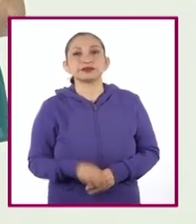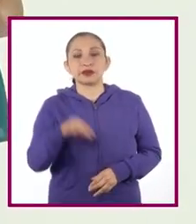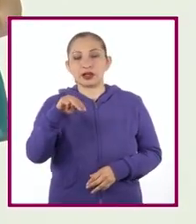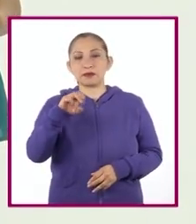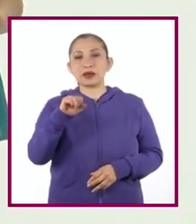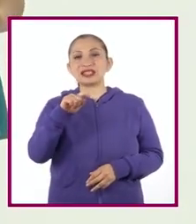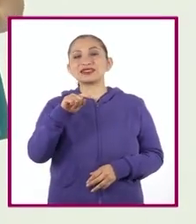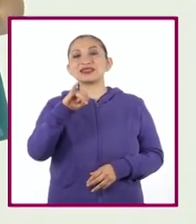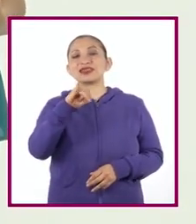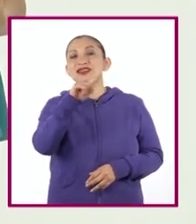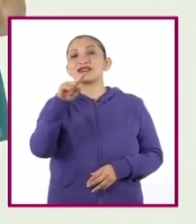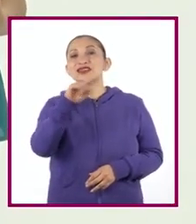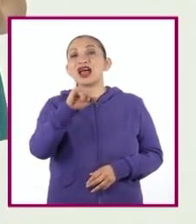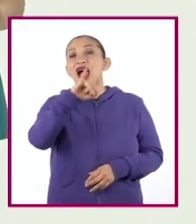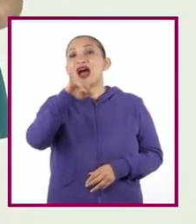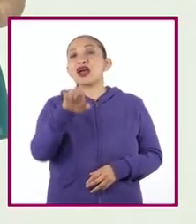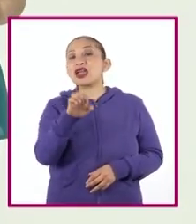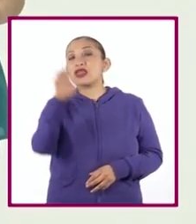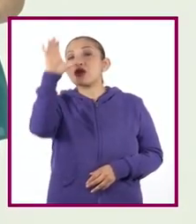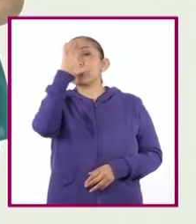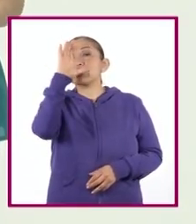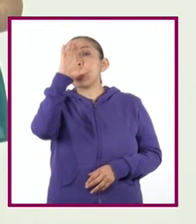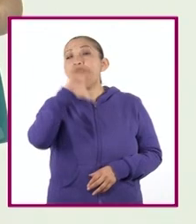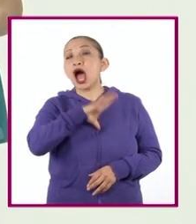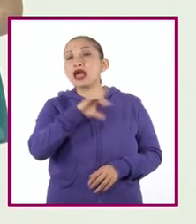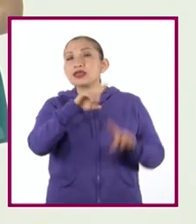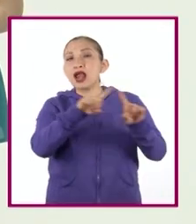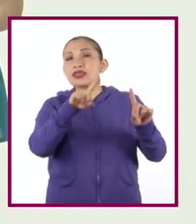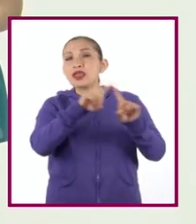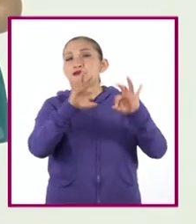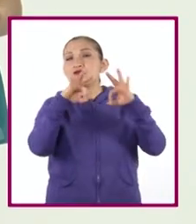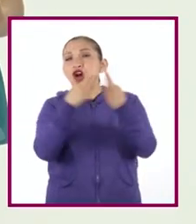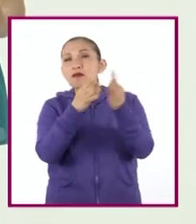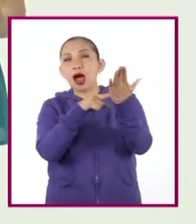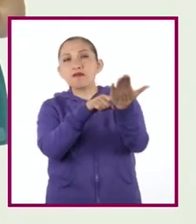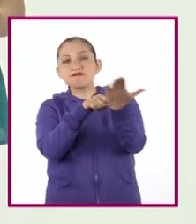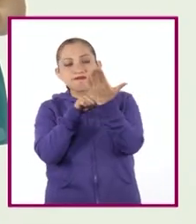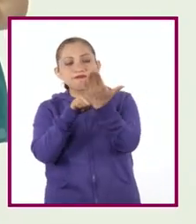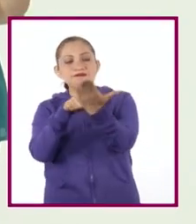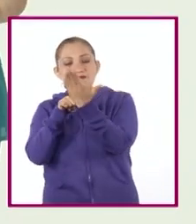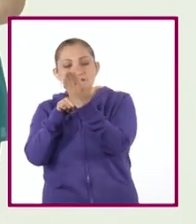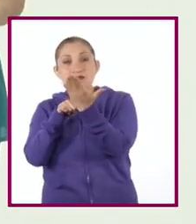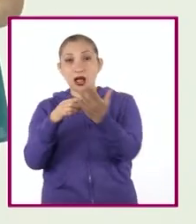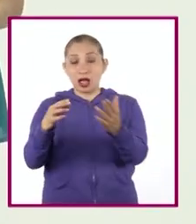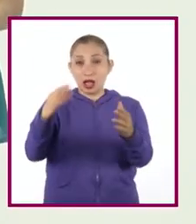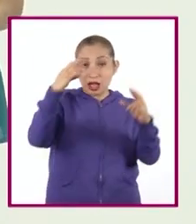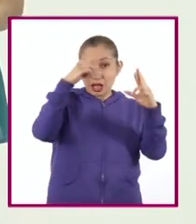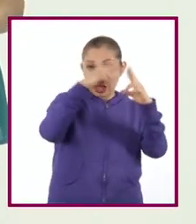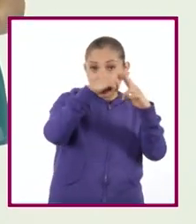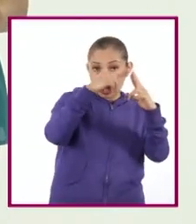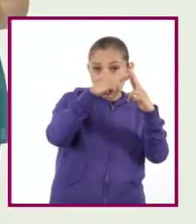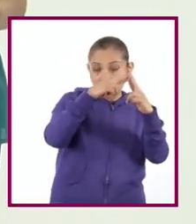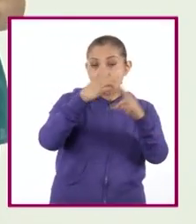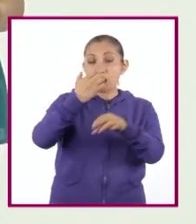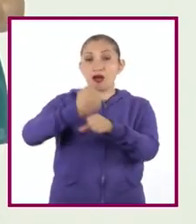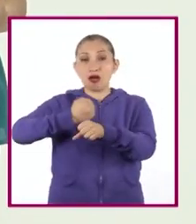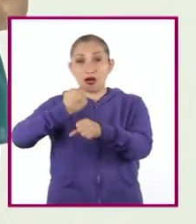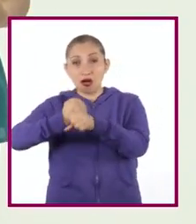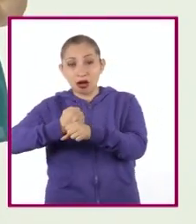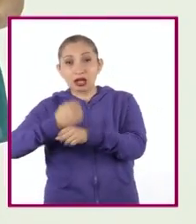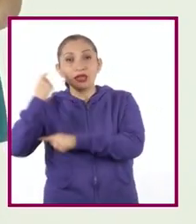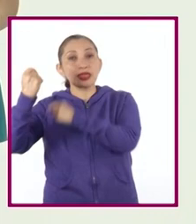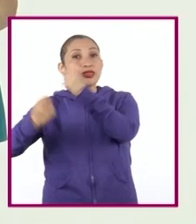mestizaje cultural se expresa de diferentes maneras en las creencias, prácticas y